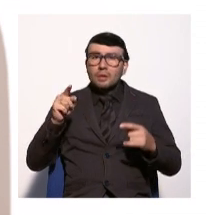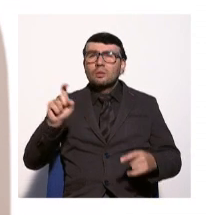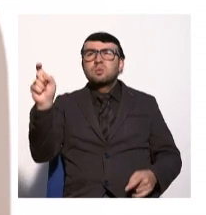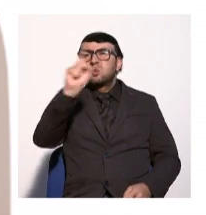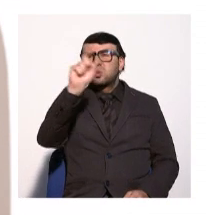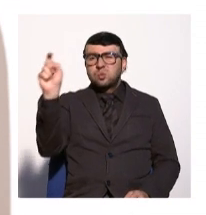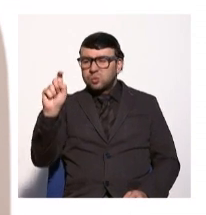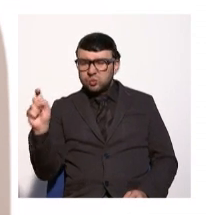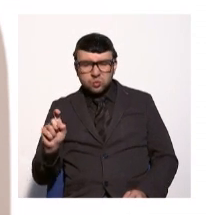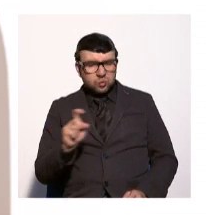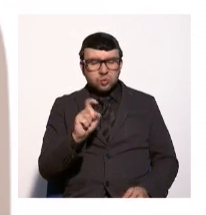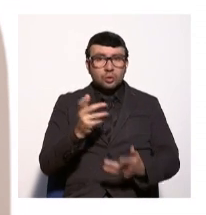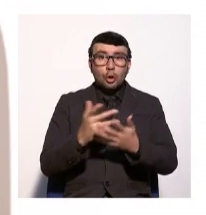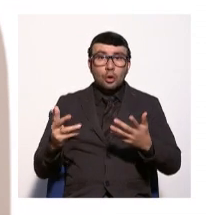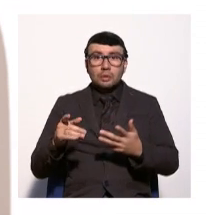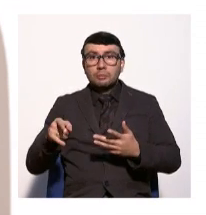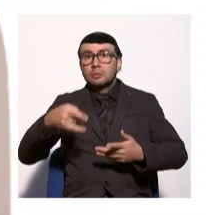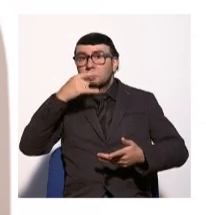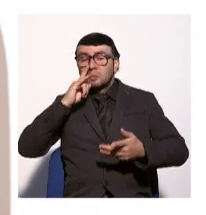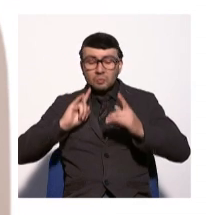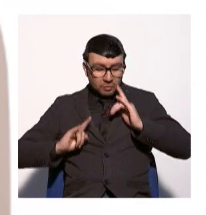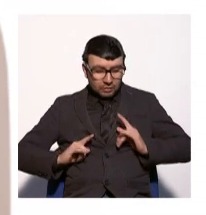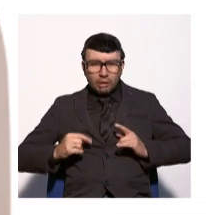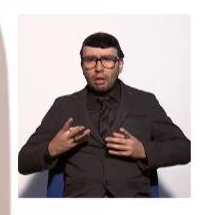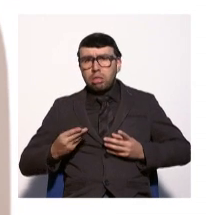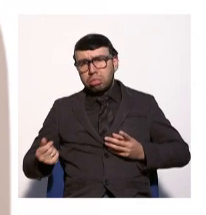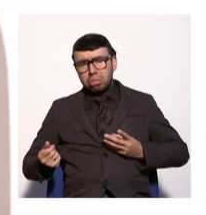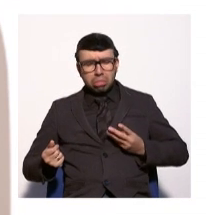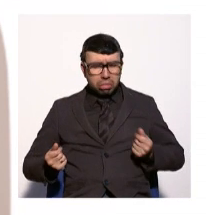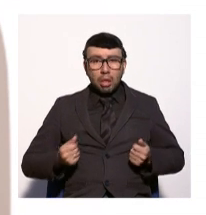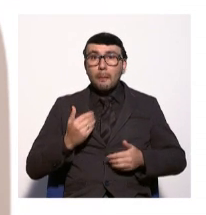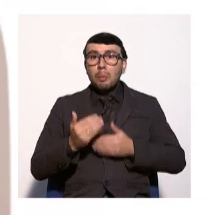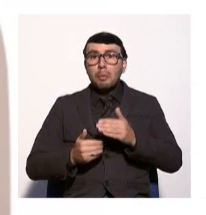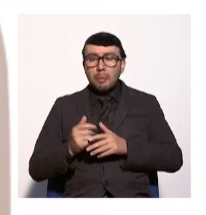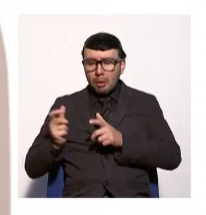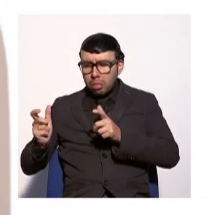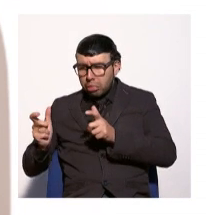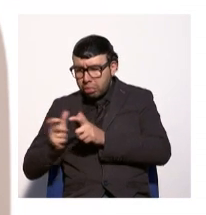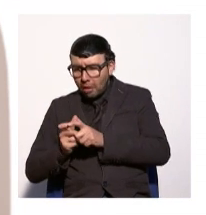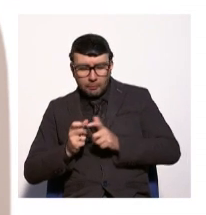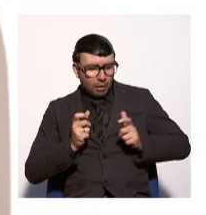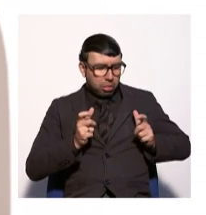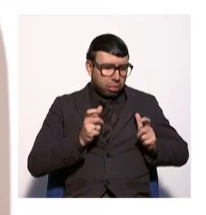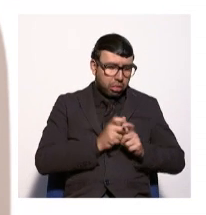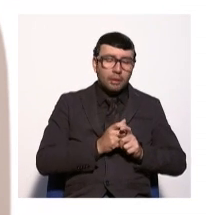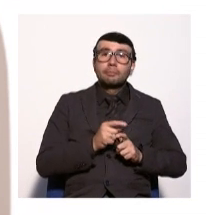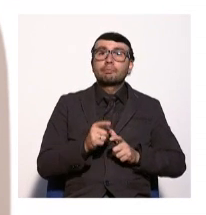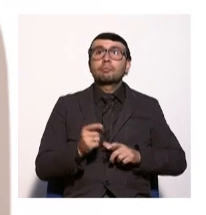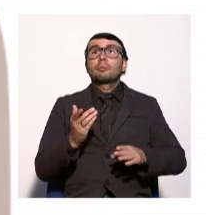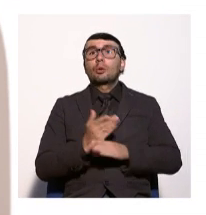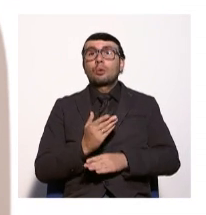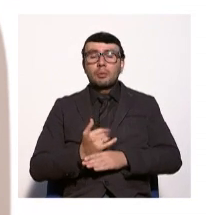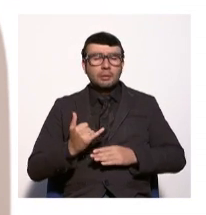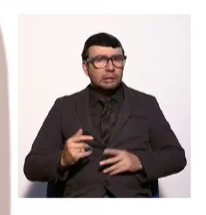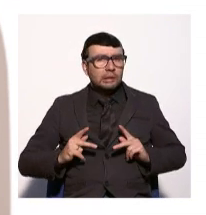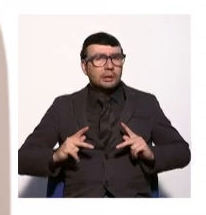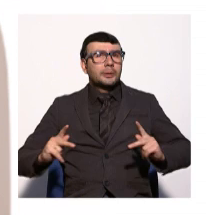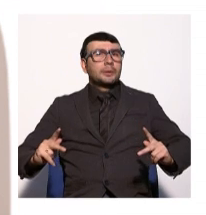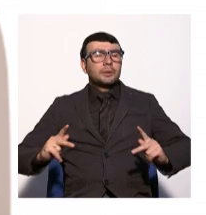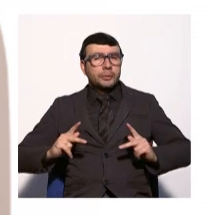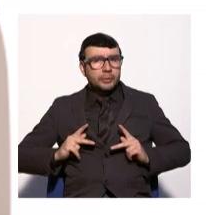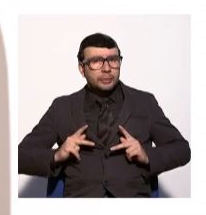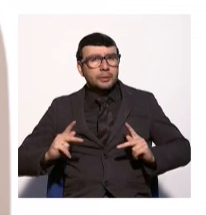químicos ellos se van muriendo entonces este es uno de los problemas que la parte final del pulmón pero aquí está